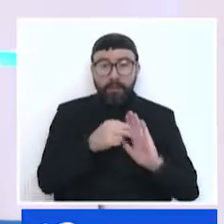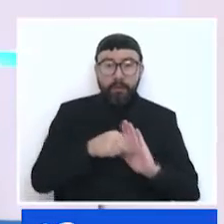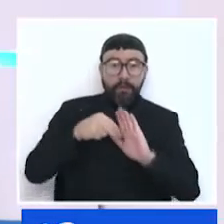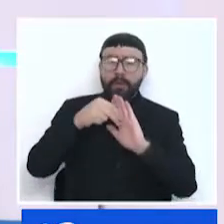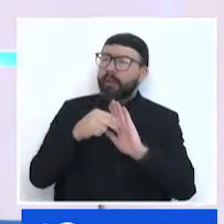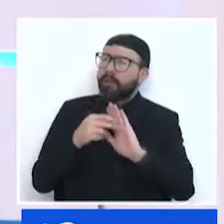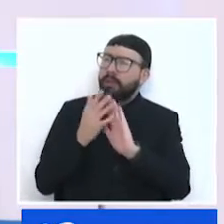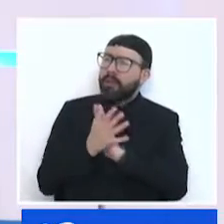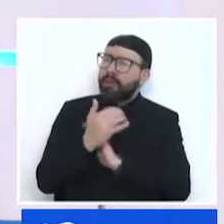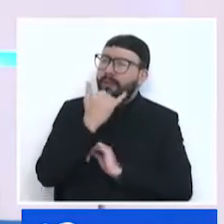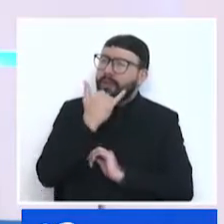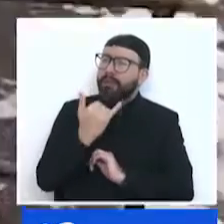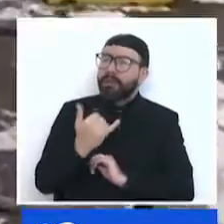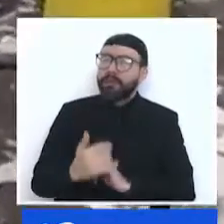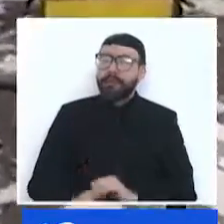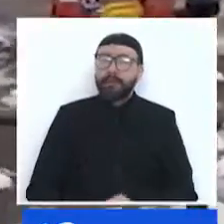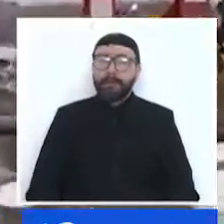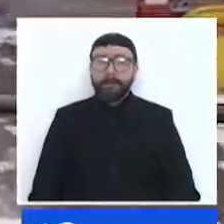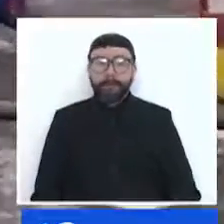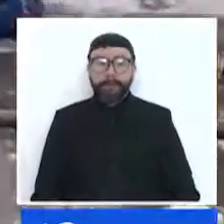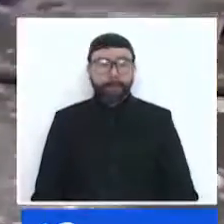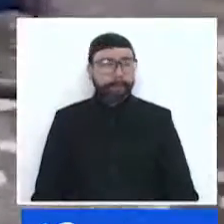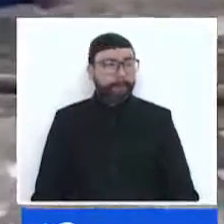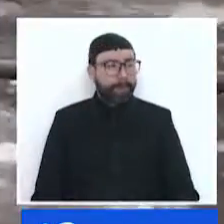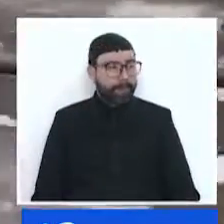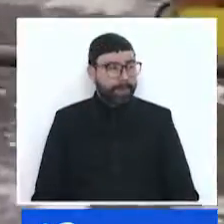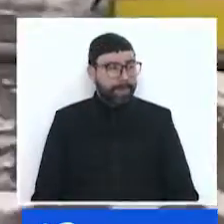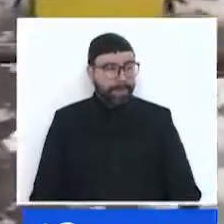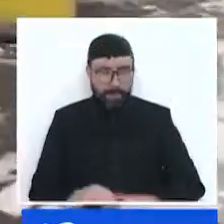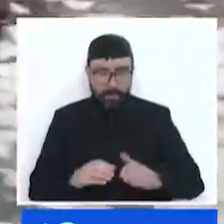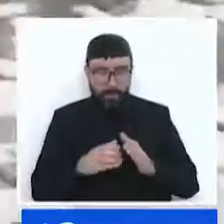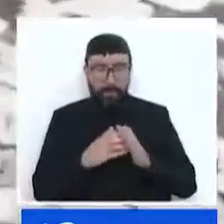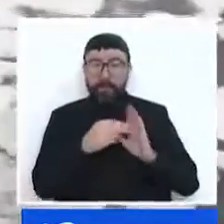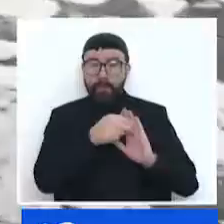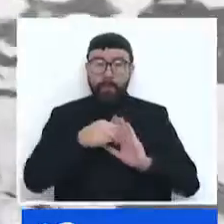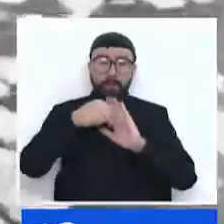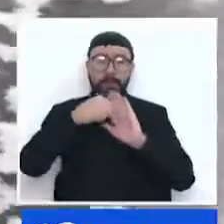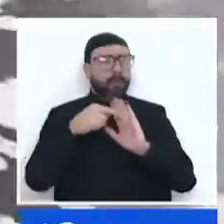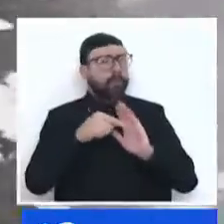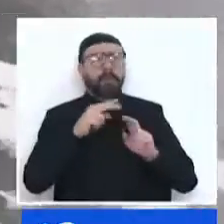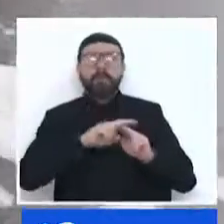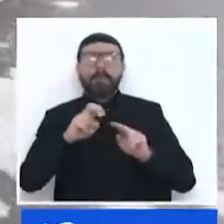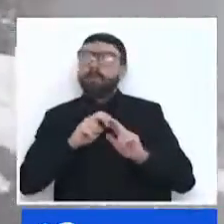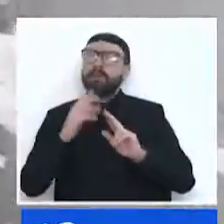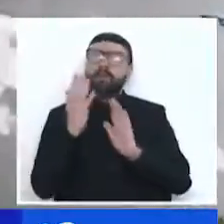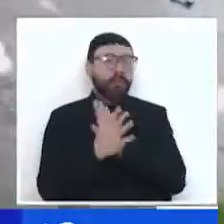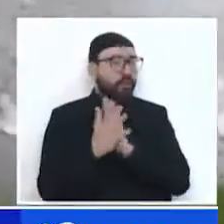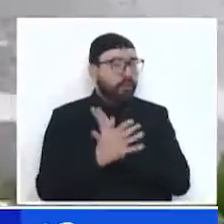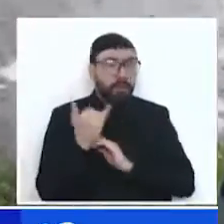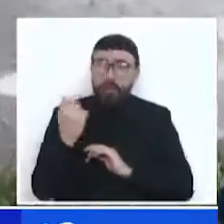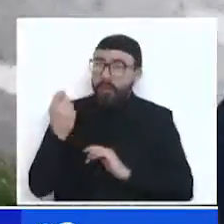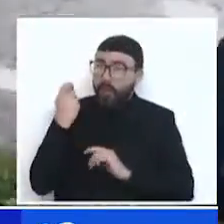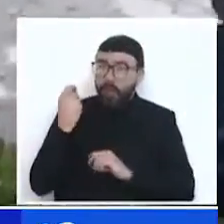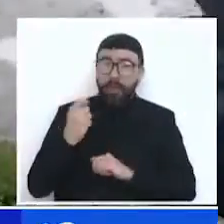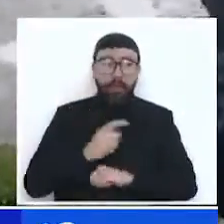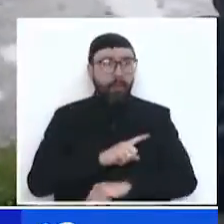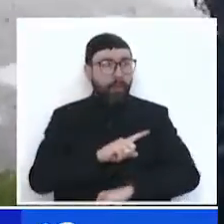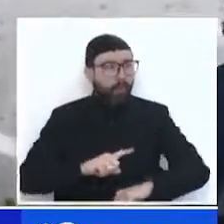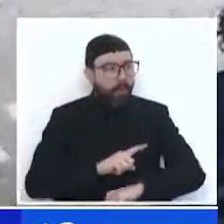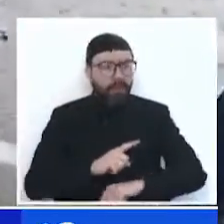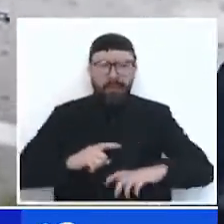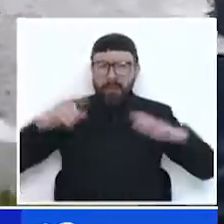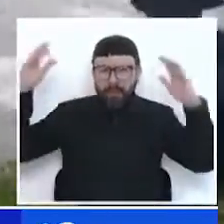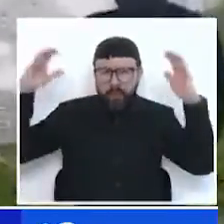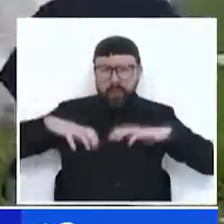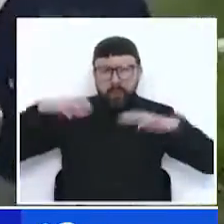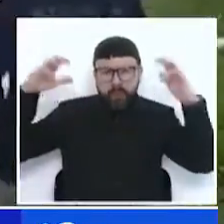más detalles. La Unidad de Gestión del Riesgo de Manizales entregó el reporte de las últimas horas luego de las fuertes lluvias